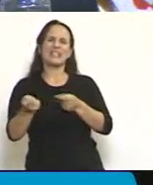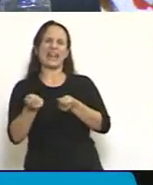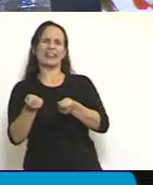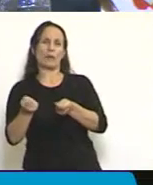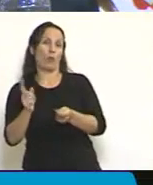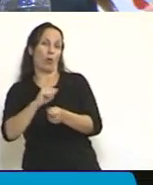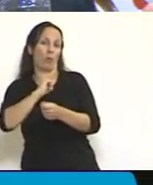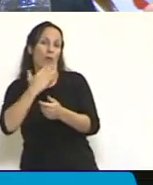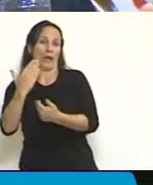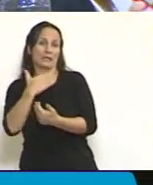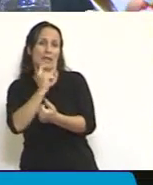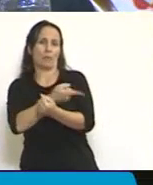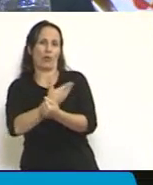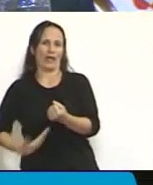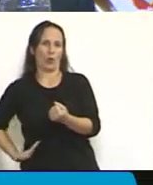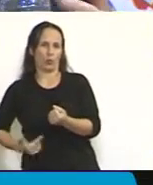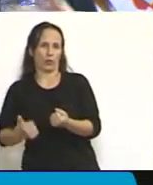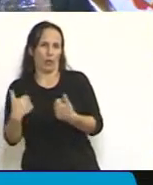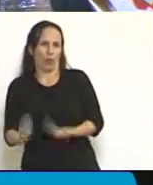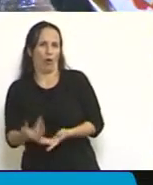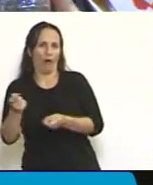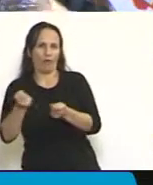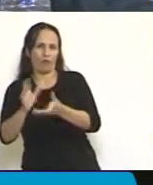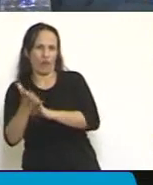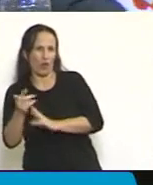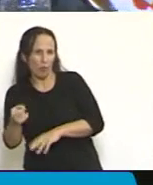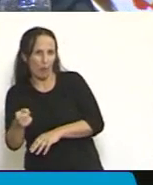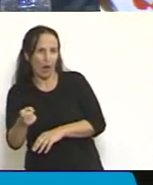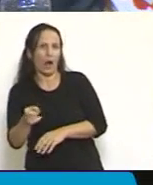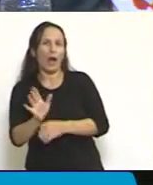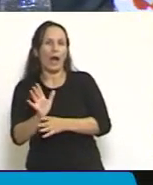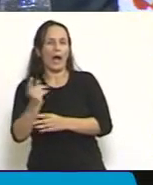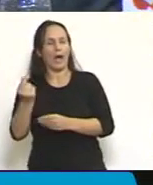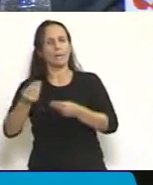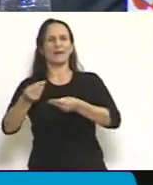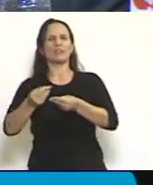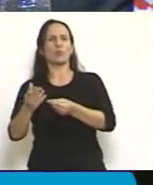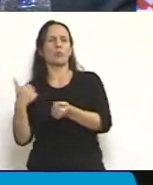estas infraprevisiones o que estos no